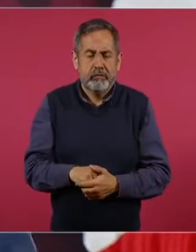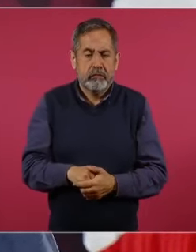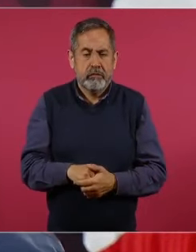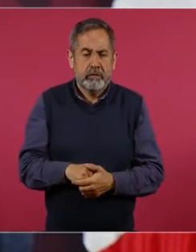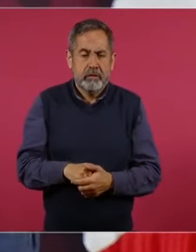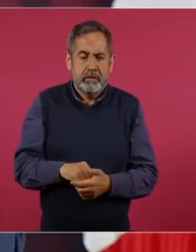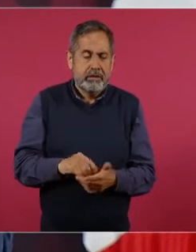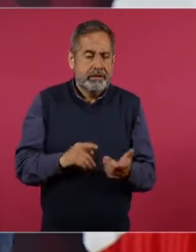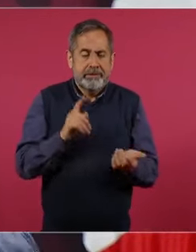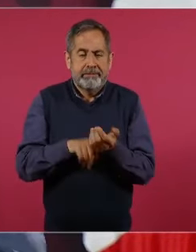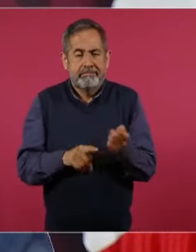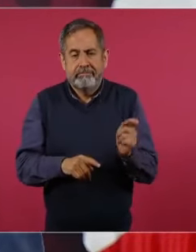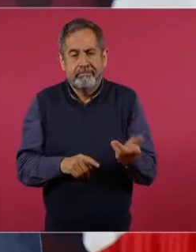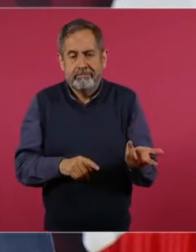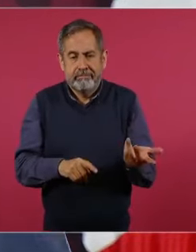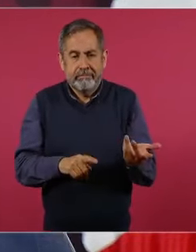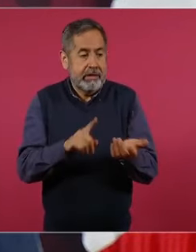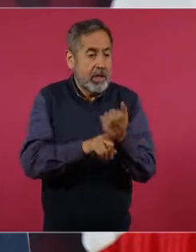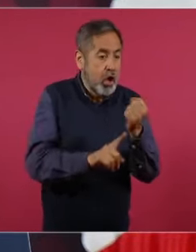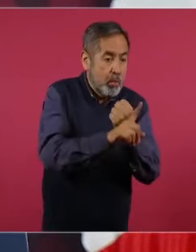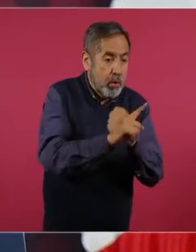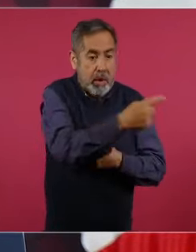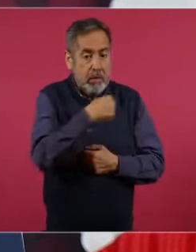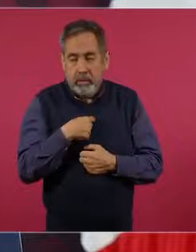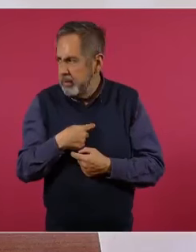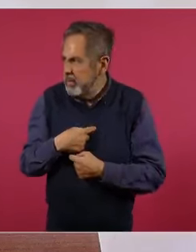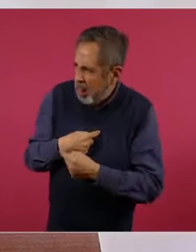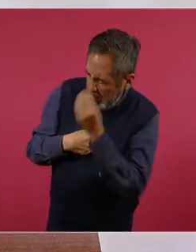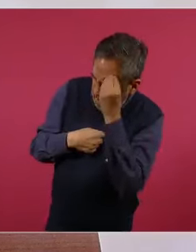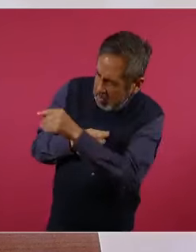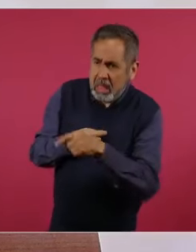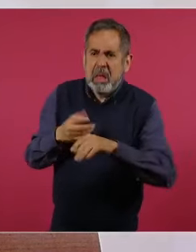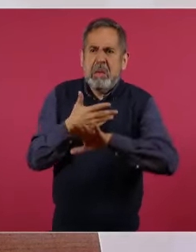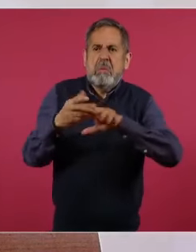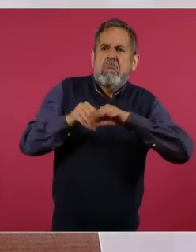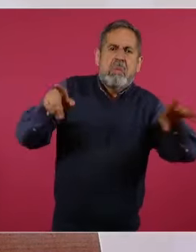nada más porque tienen problemas con nosotros.